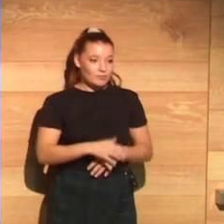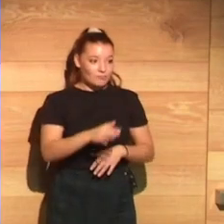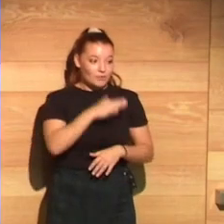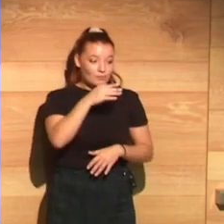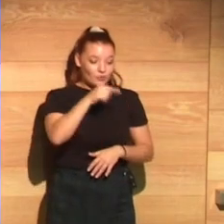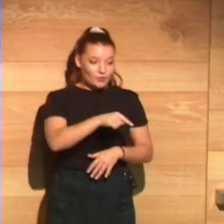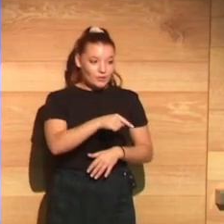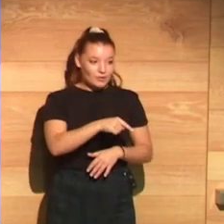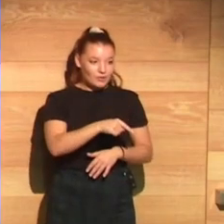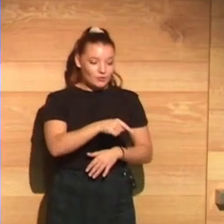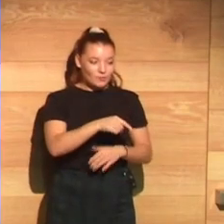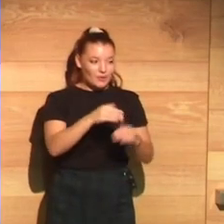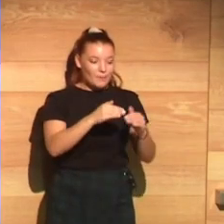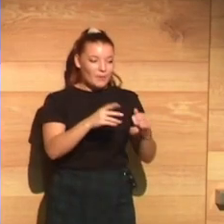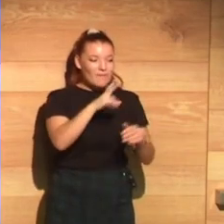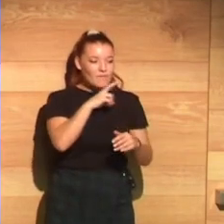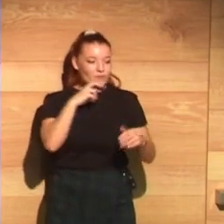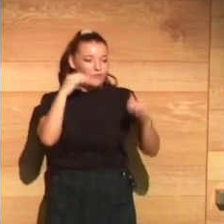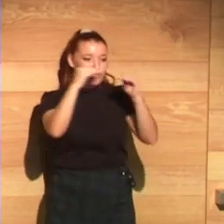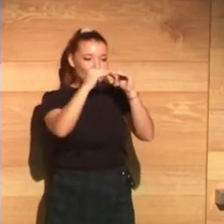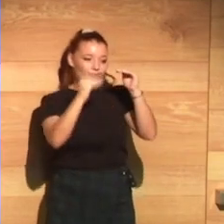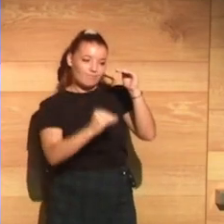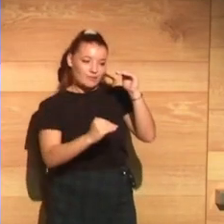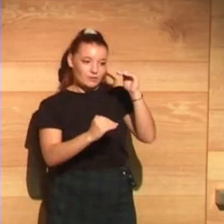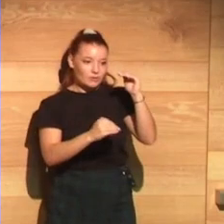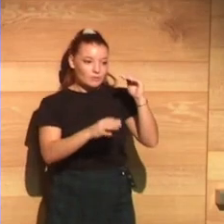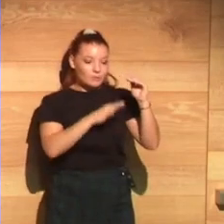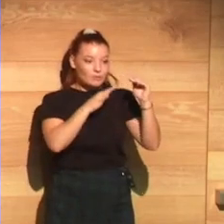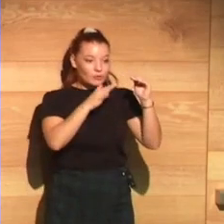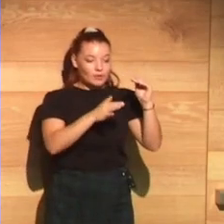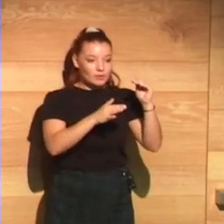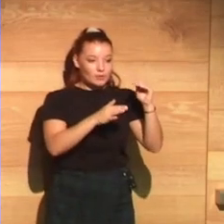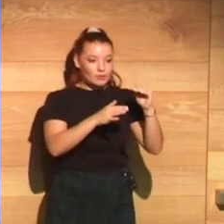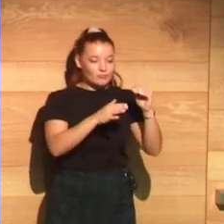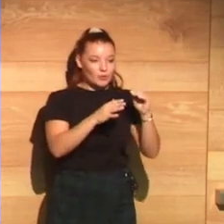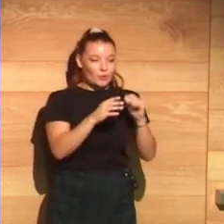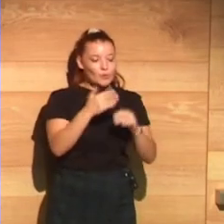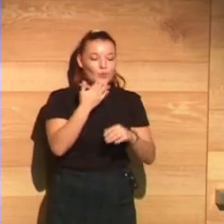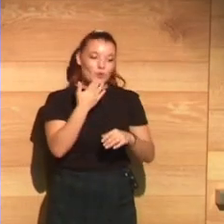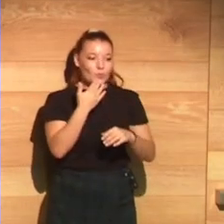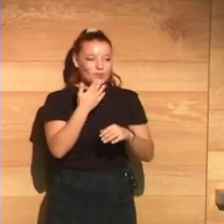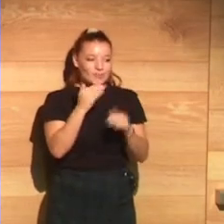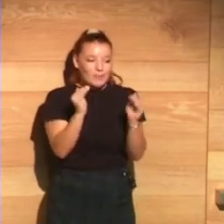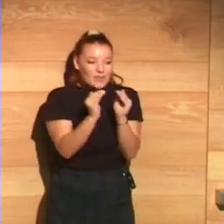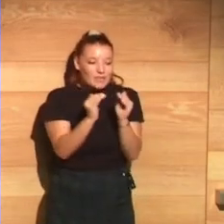mujer peligrosa. Era una mujer peligrosa para su época. Y que por eso se la menospreció y se